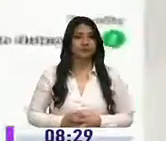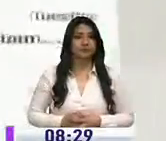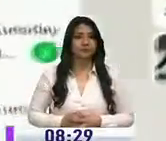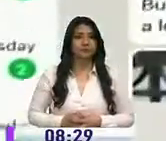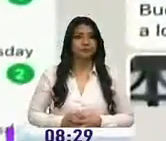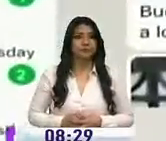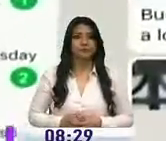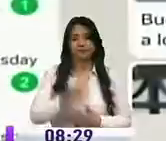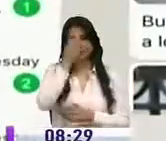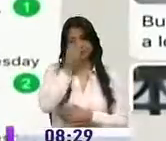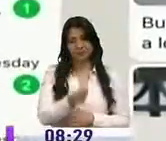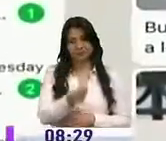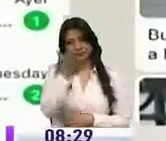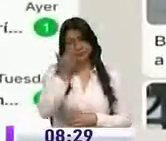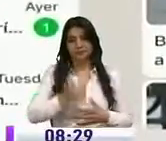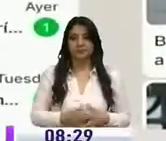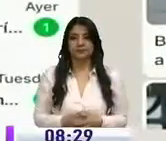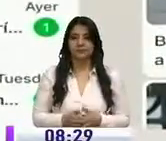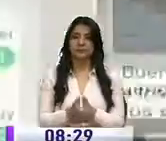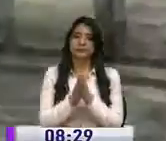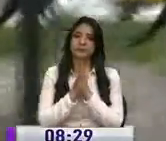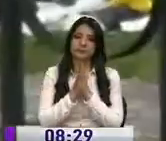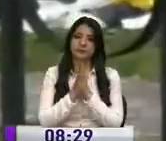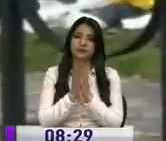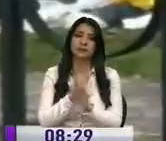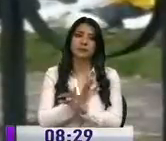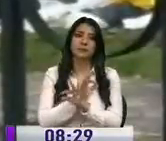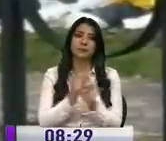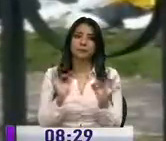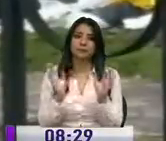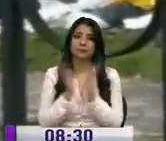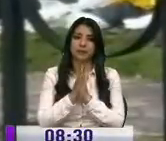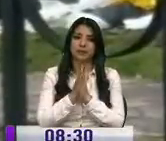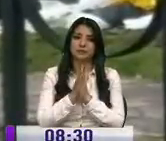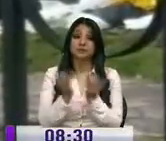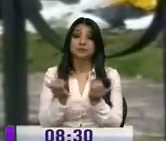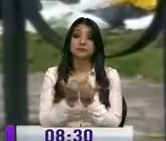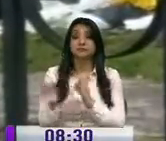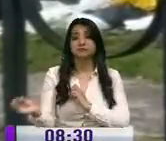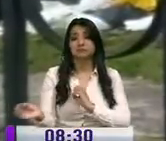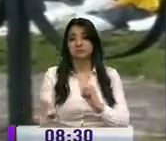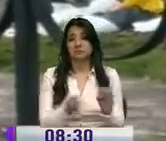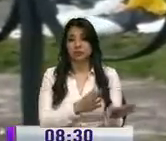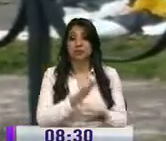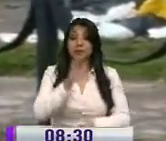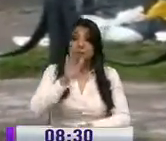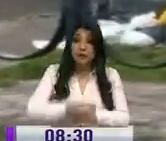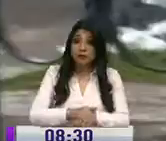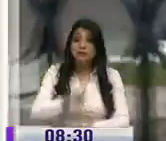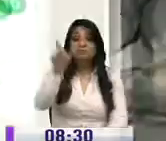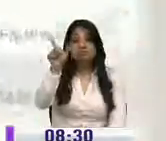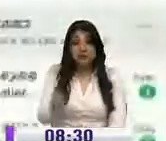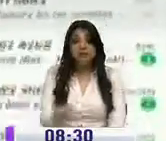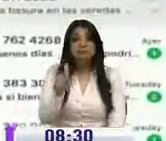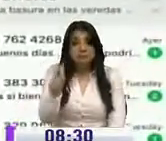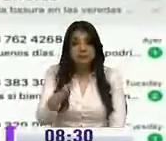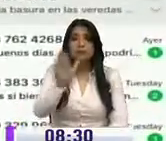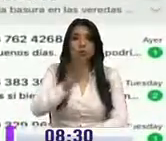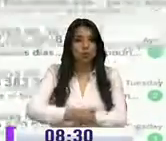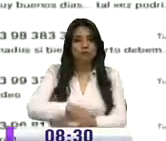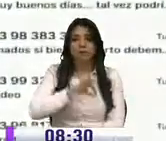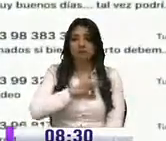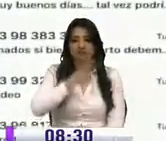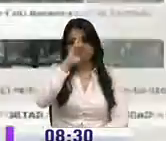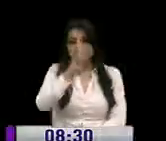claro. Buenos días, vecinos. Llamado al aseo. La basura, ¿no? El mal nuestro, porque tenemos cero